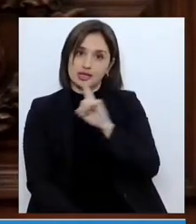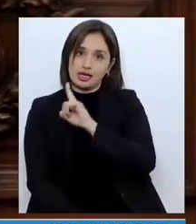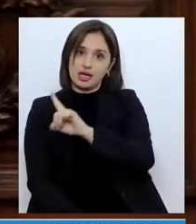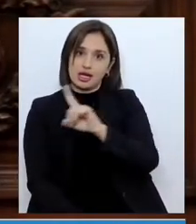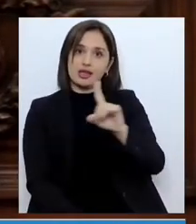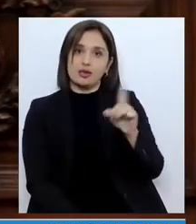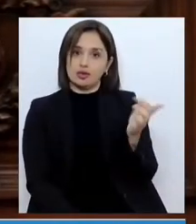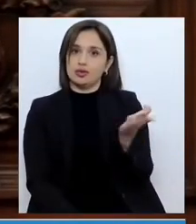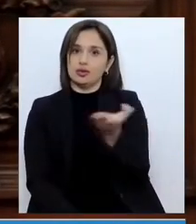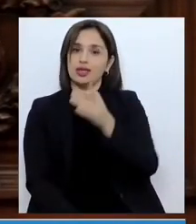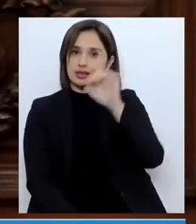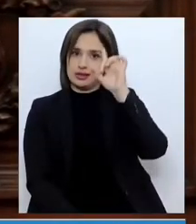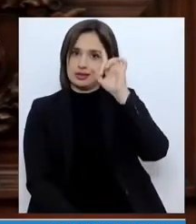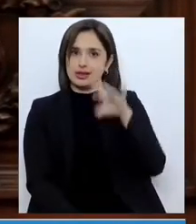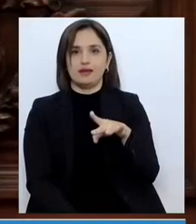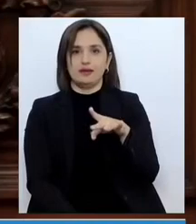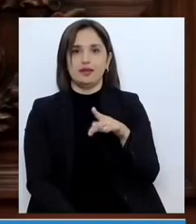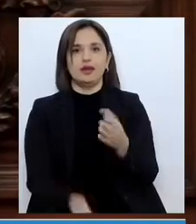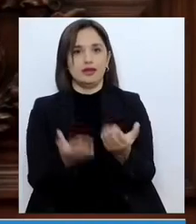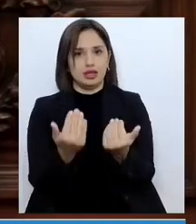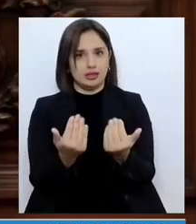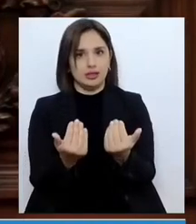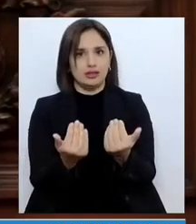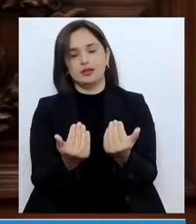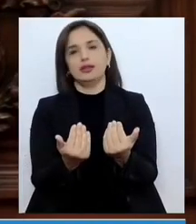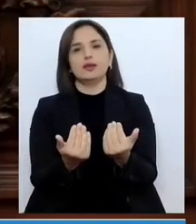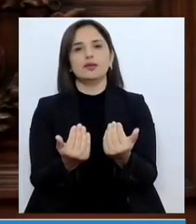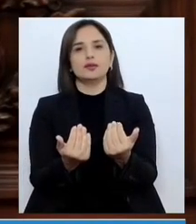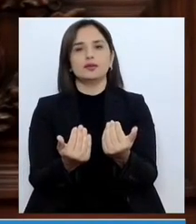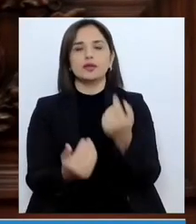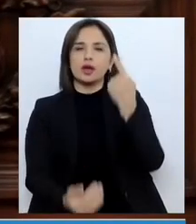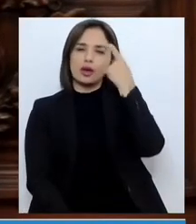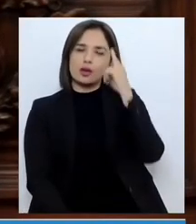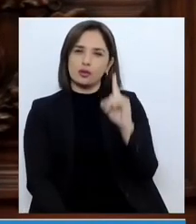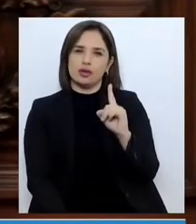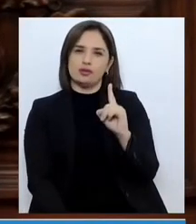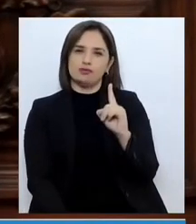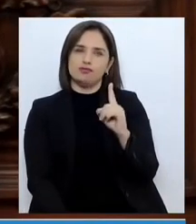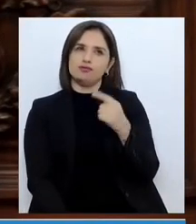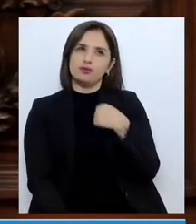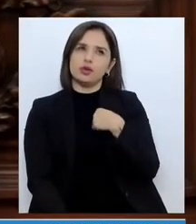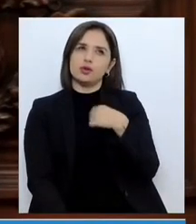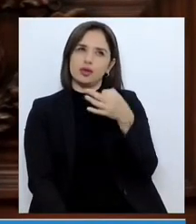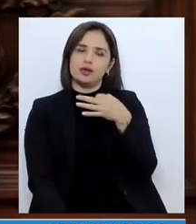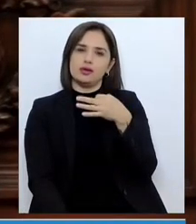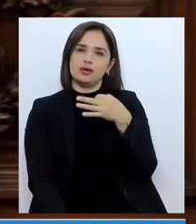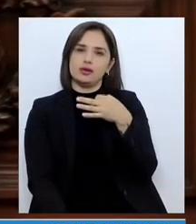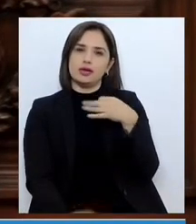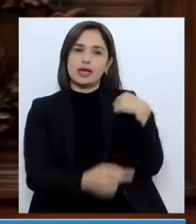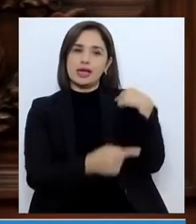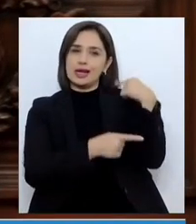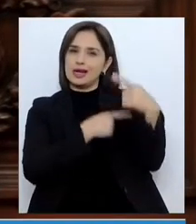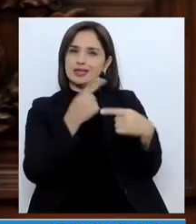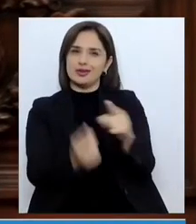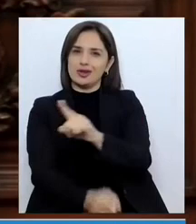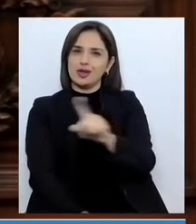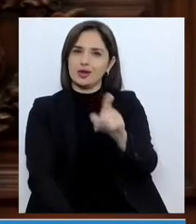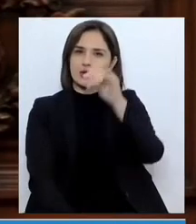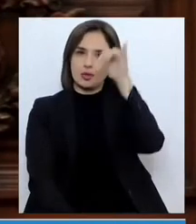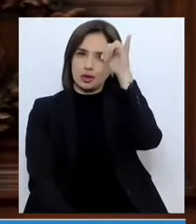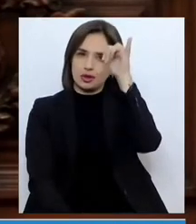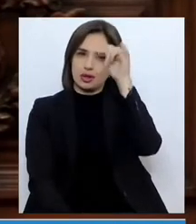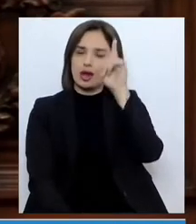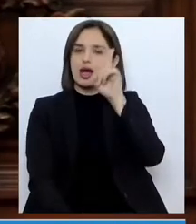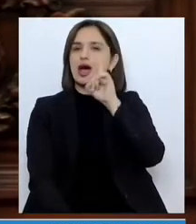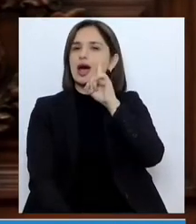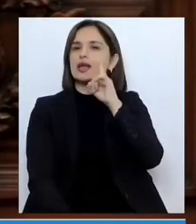bien lo que se necesita hacer, pero me lo digo a mí mismo: la historia no perdonará a quienes se dejen